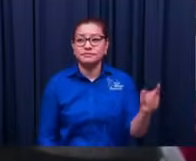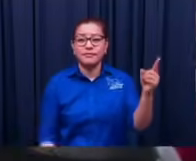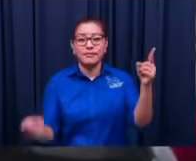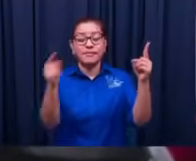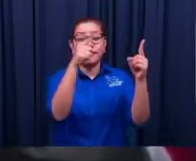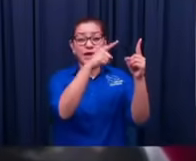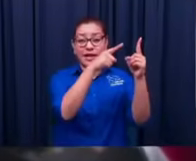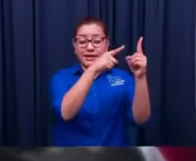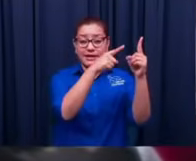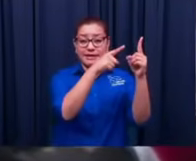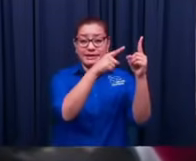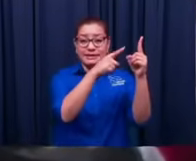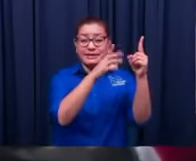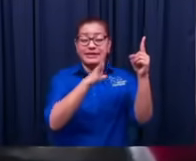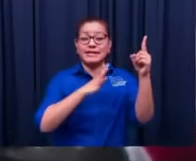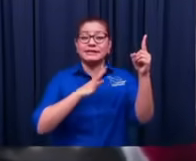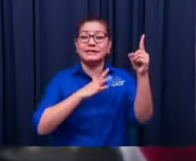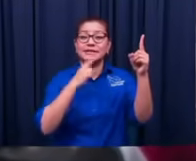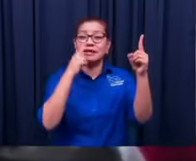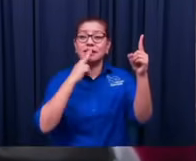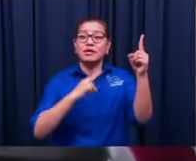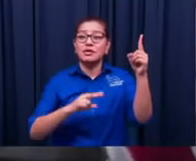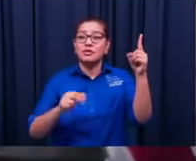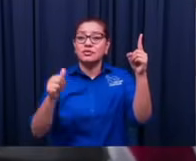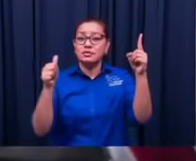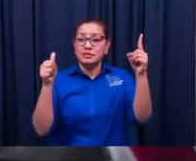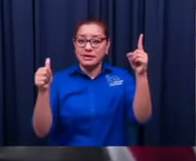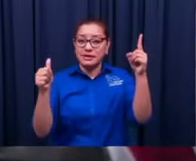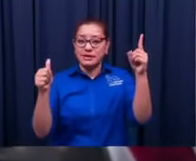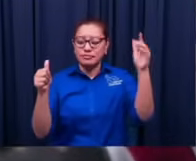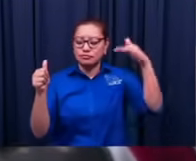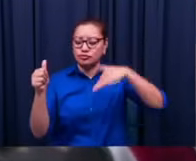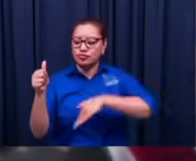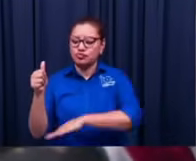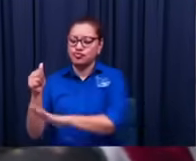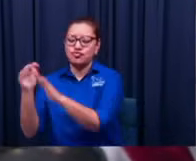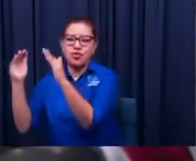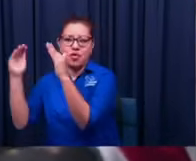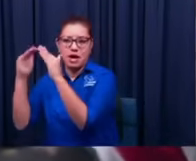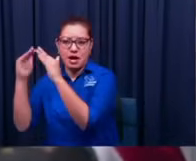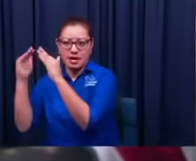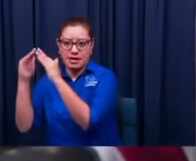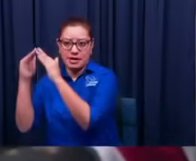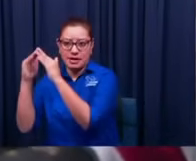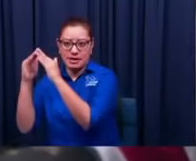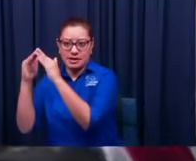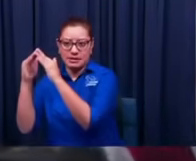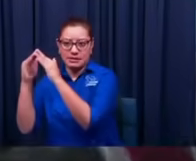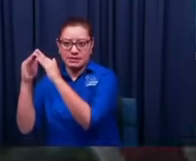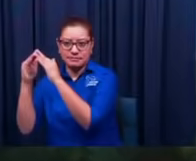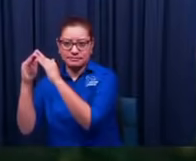su hija venía entrando a la casa así,